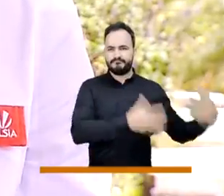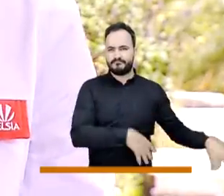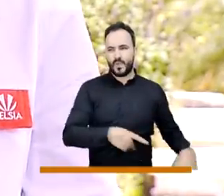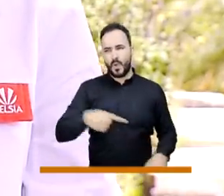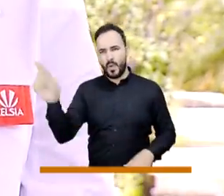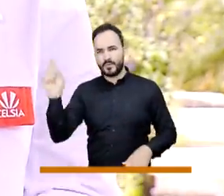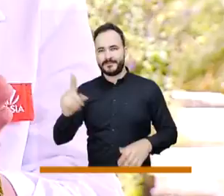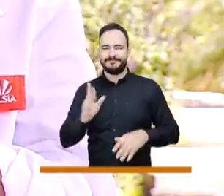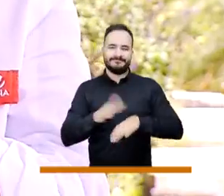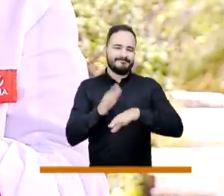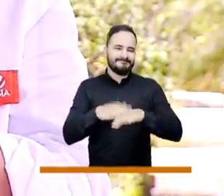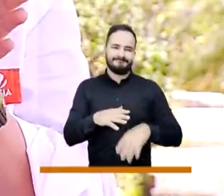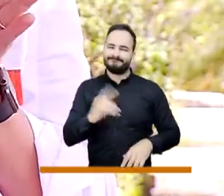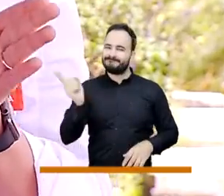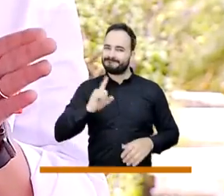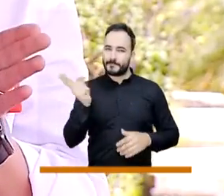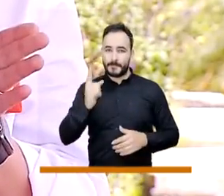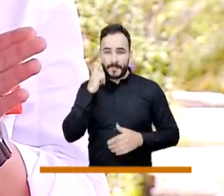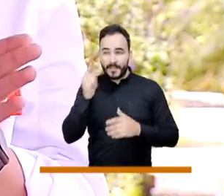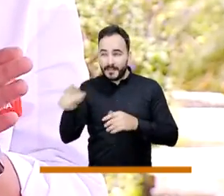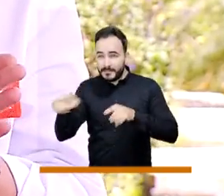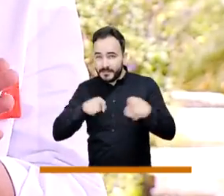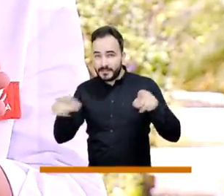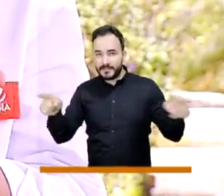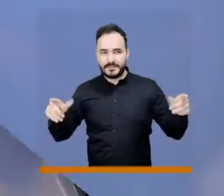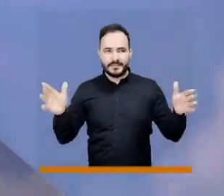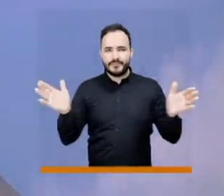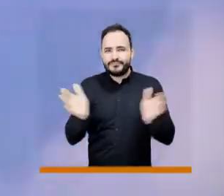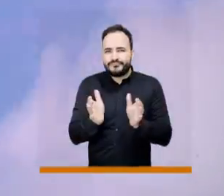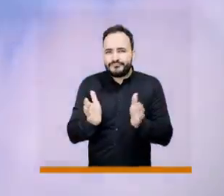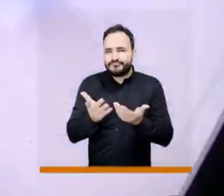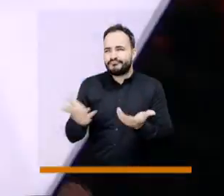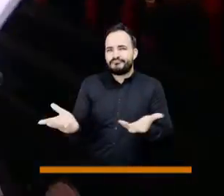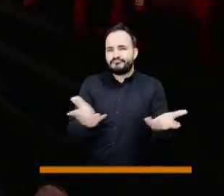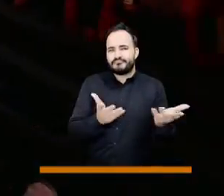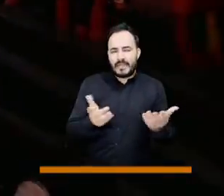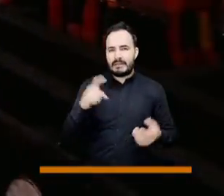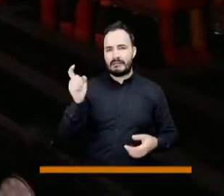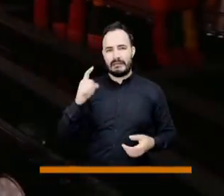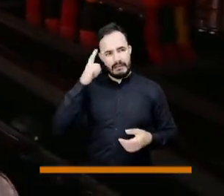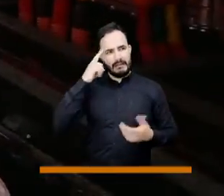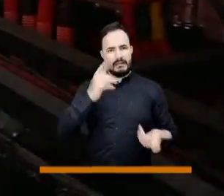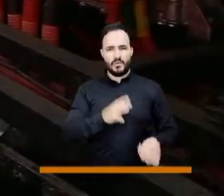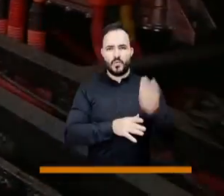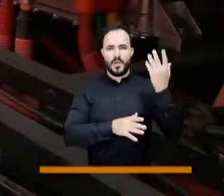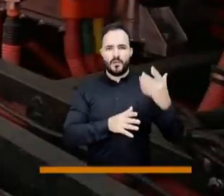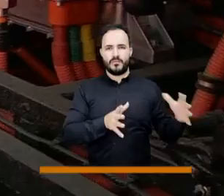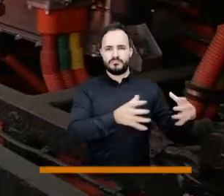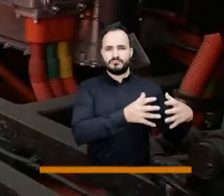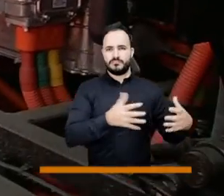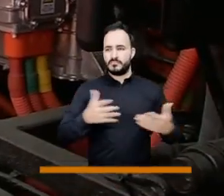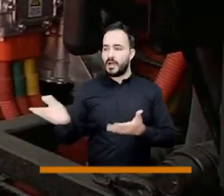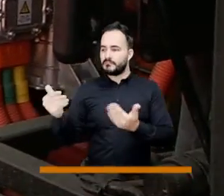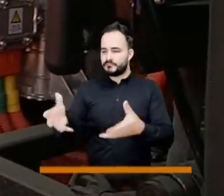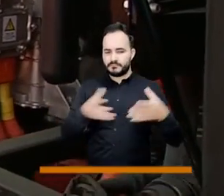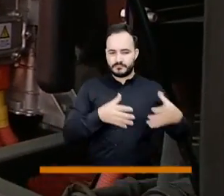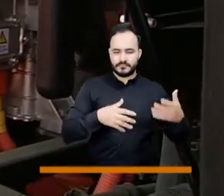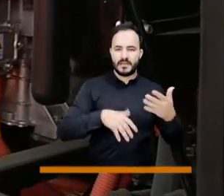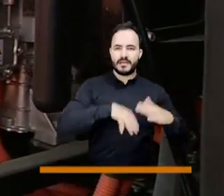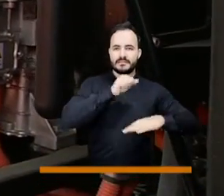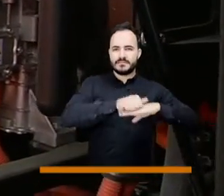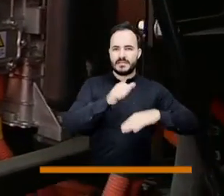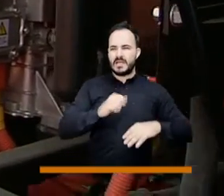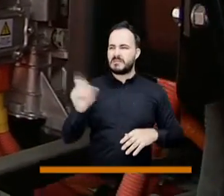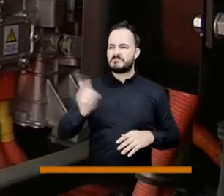pasa? Lo que pasa es que hoy la flota es tan pequeña que no ha justificado en Colombia montar un centro de reciclaje de